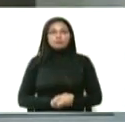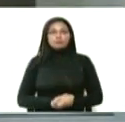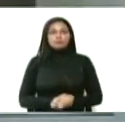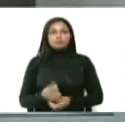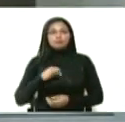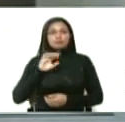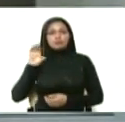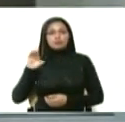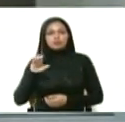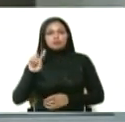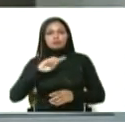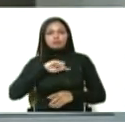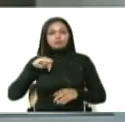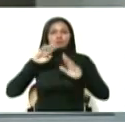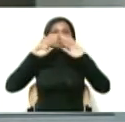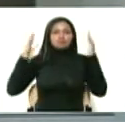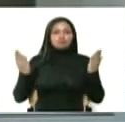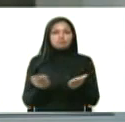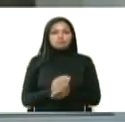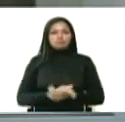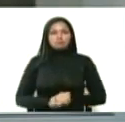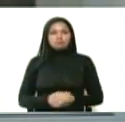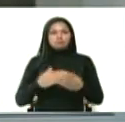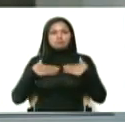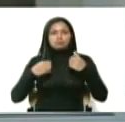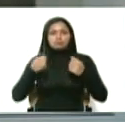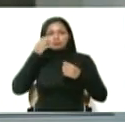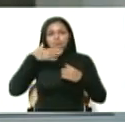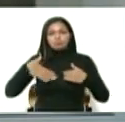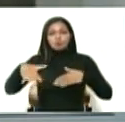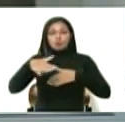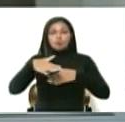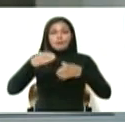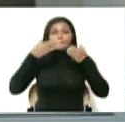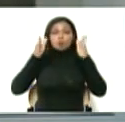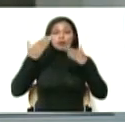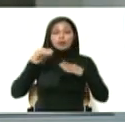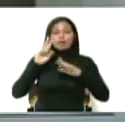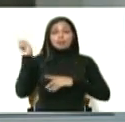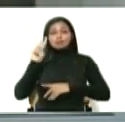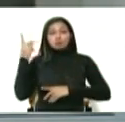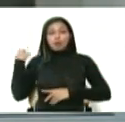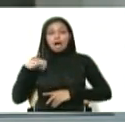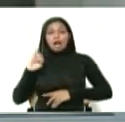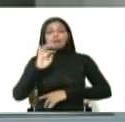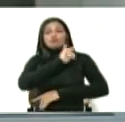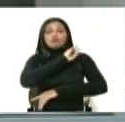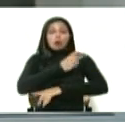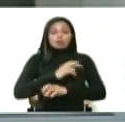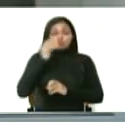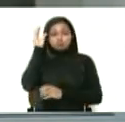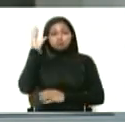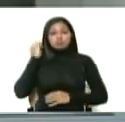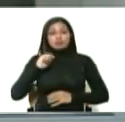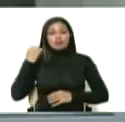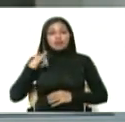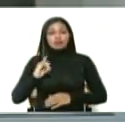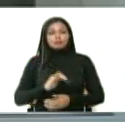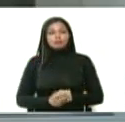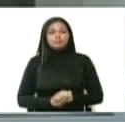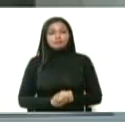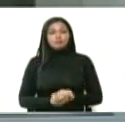nuestro país y para el mundo, de que la salud pública venezolana tiene el poder, la capacidad,